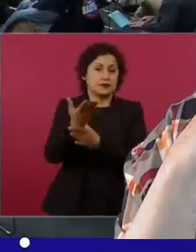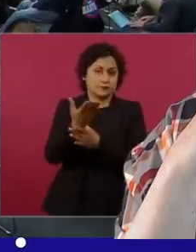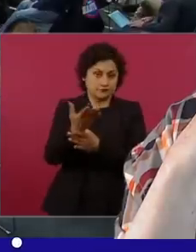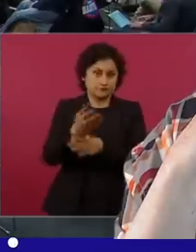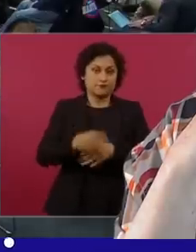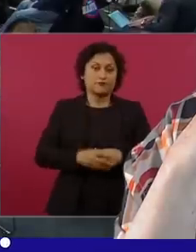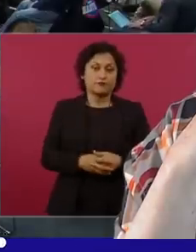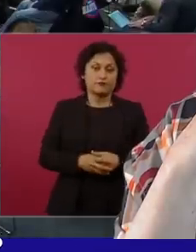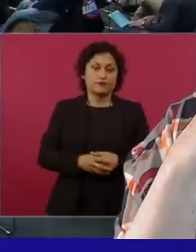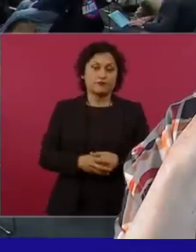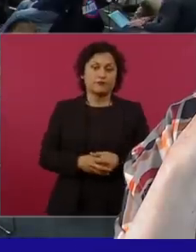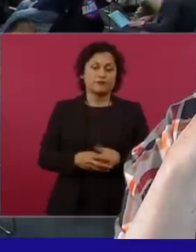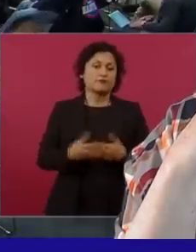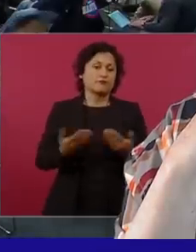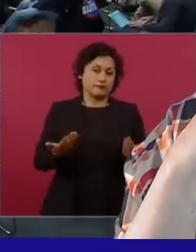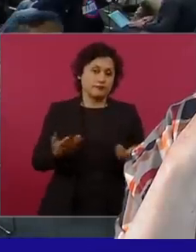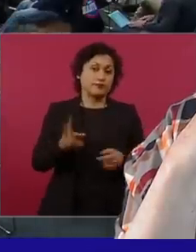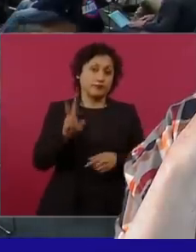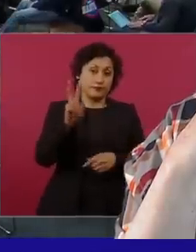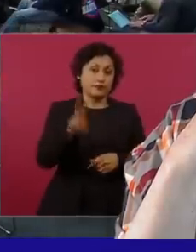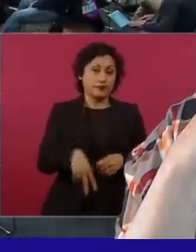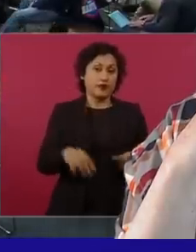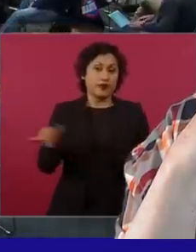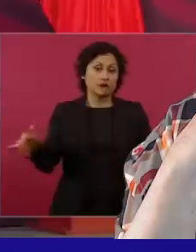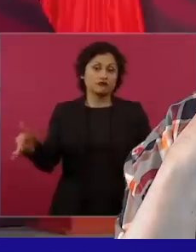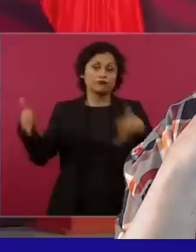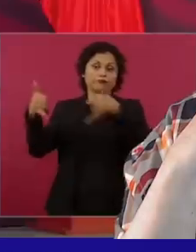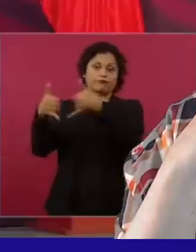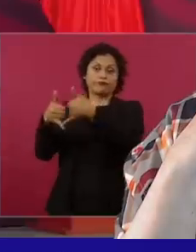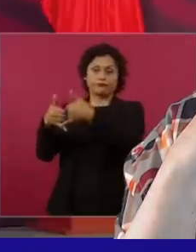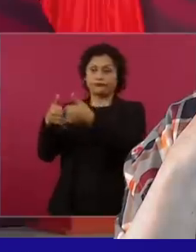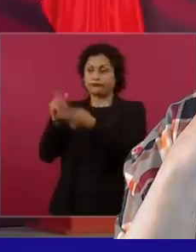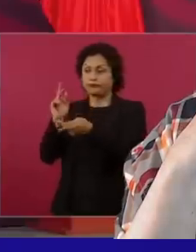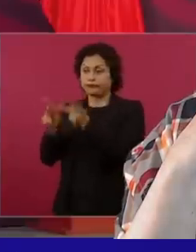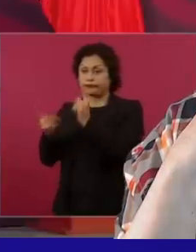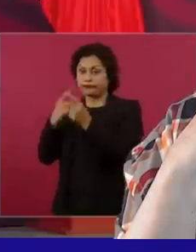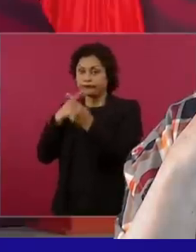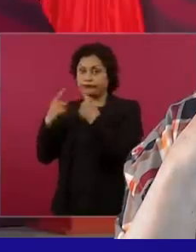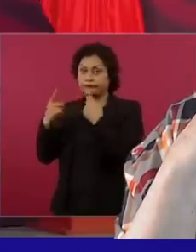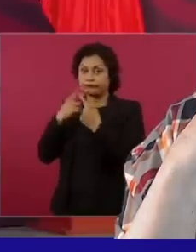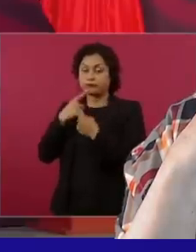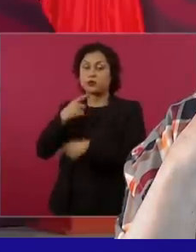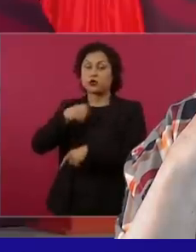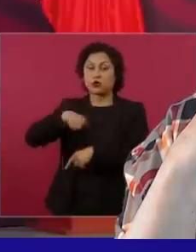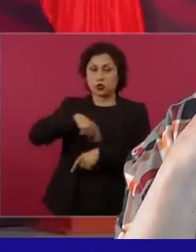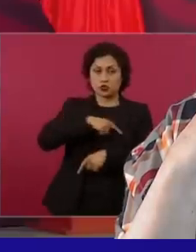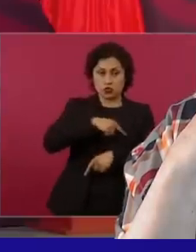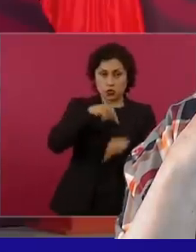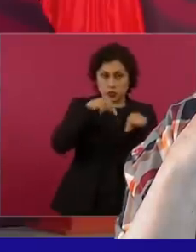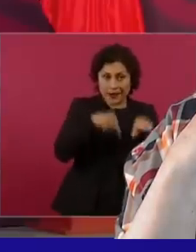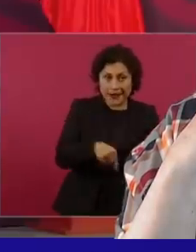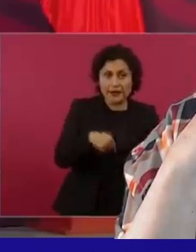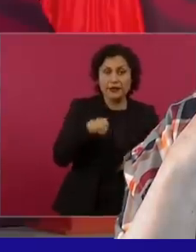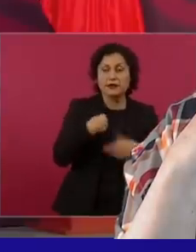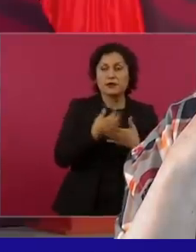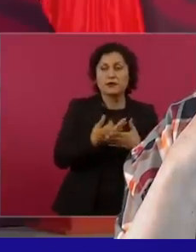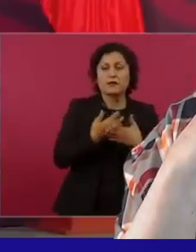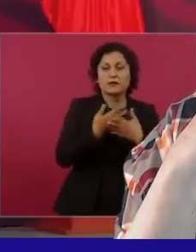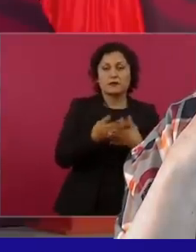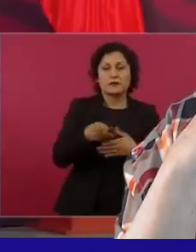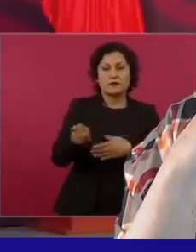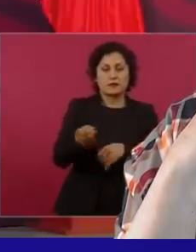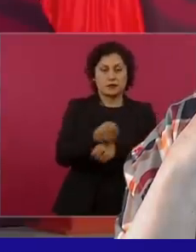Y se habló porque intervino relación, estábamos pendientes, el general